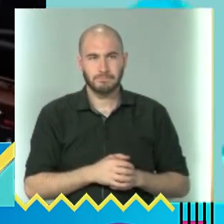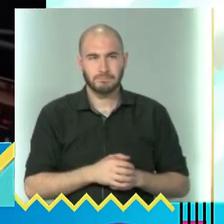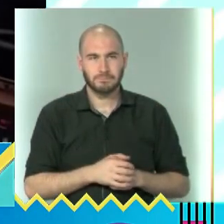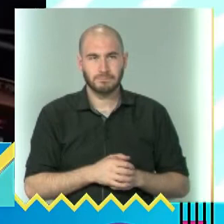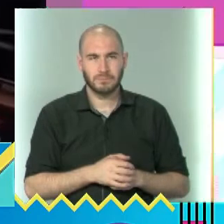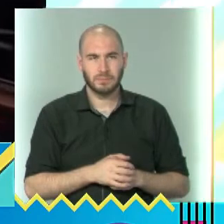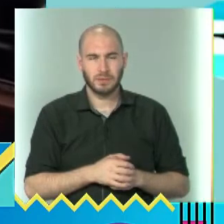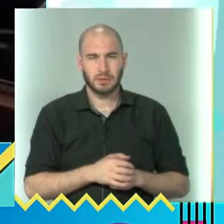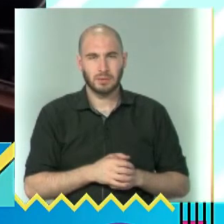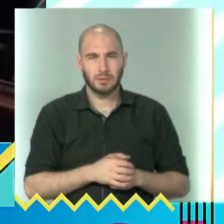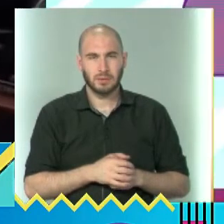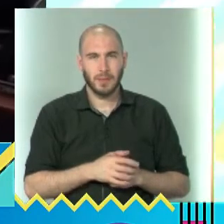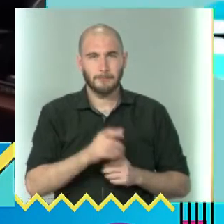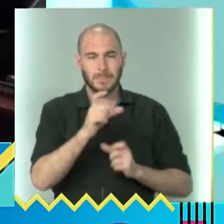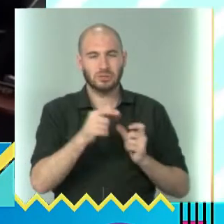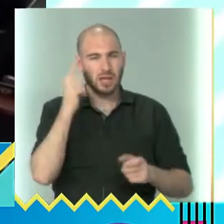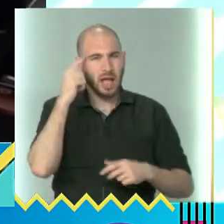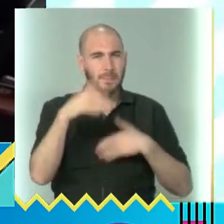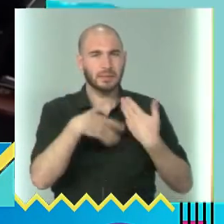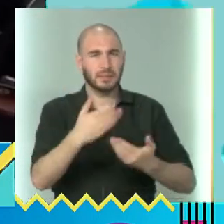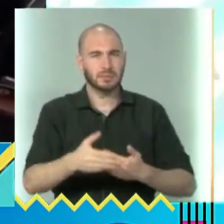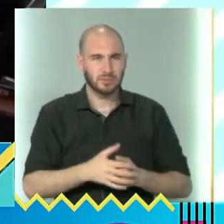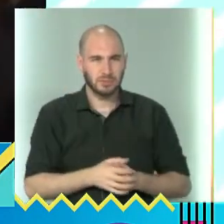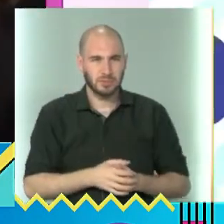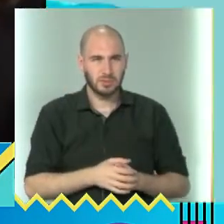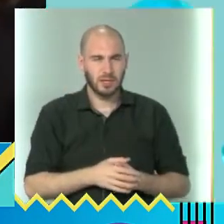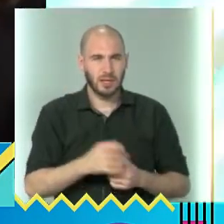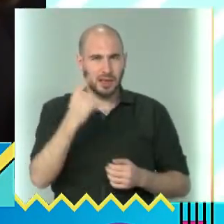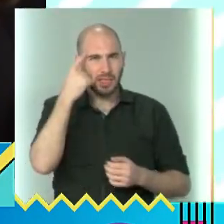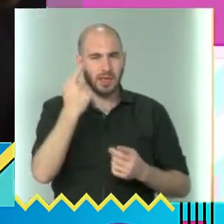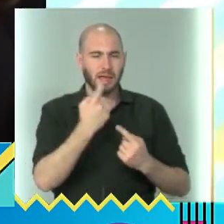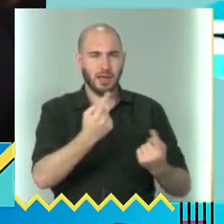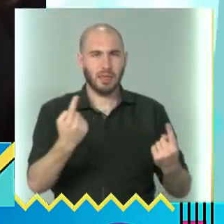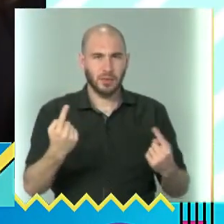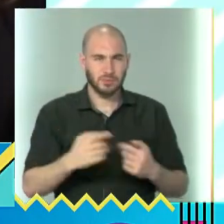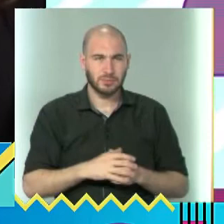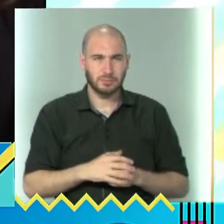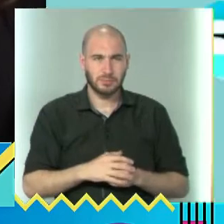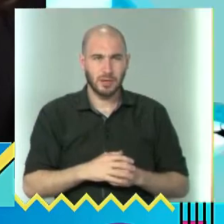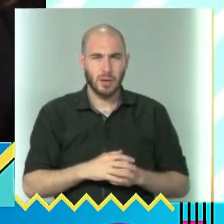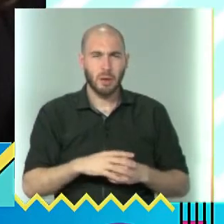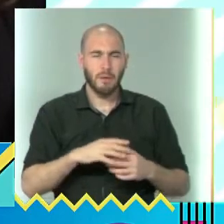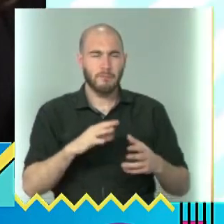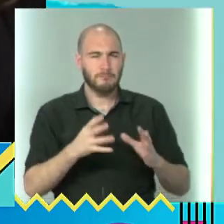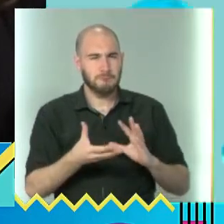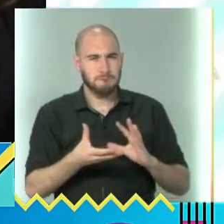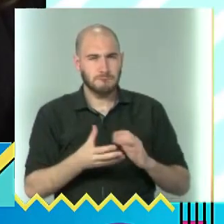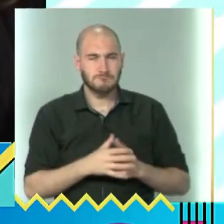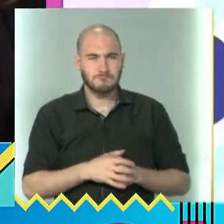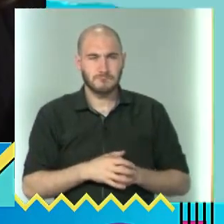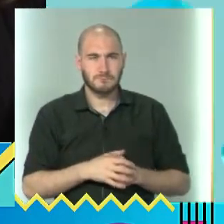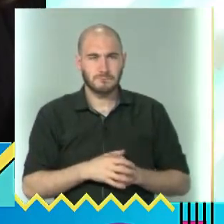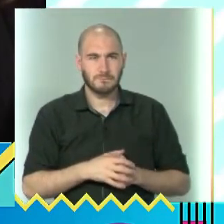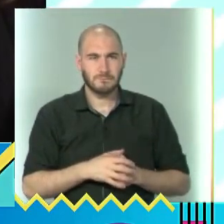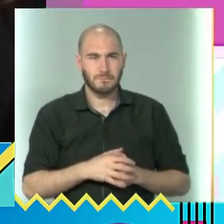de la formación de las personas, de los seres humanos, de la subjetividad. ¿Qué tipo de...